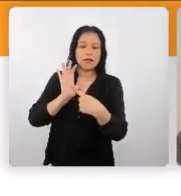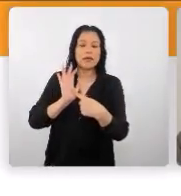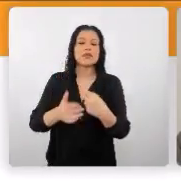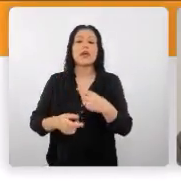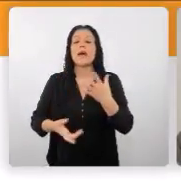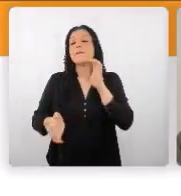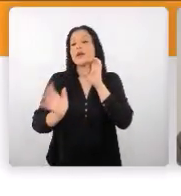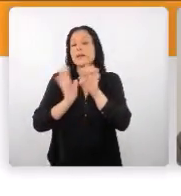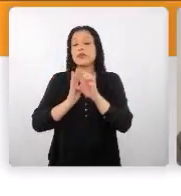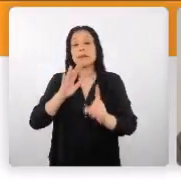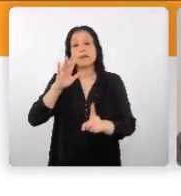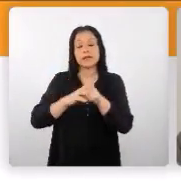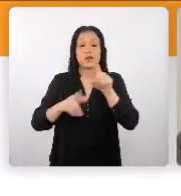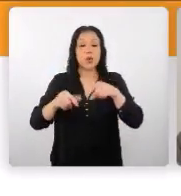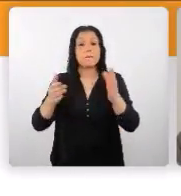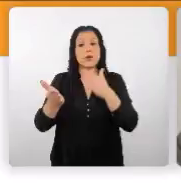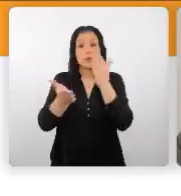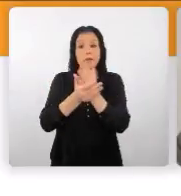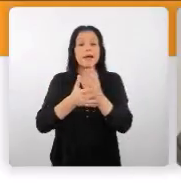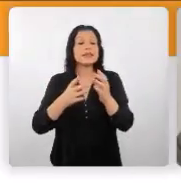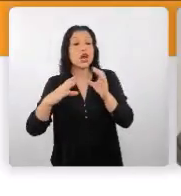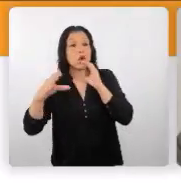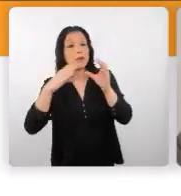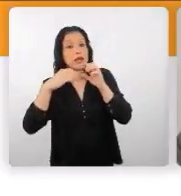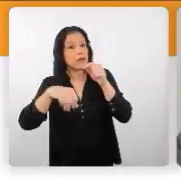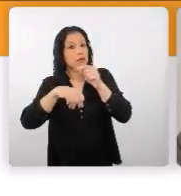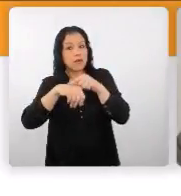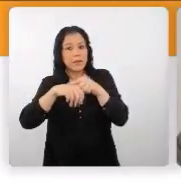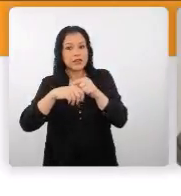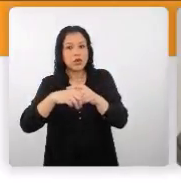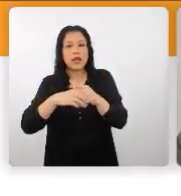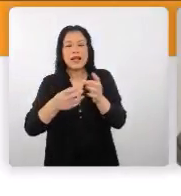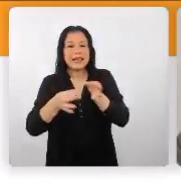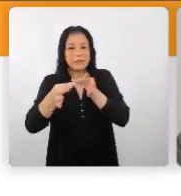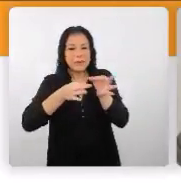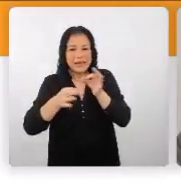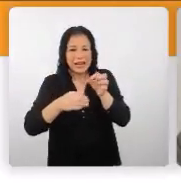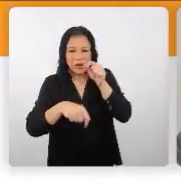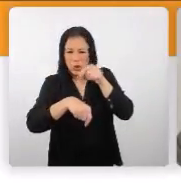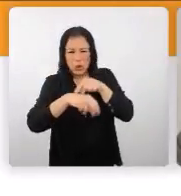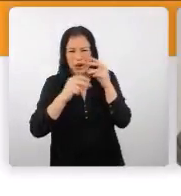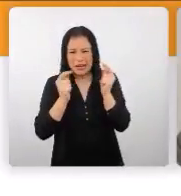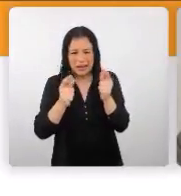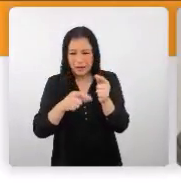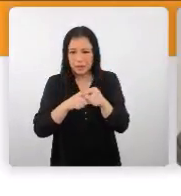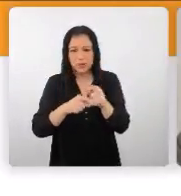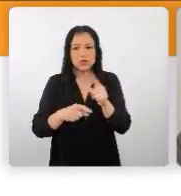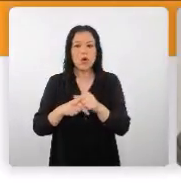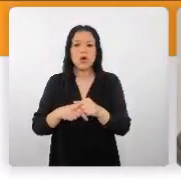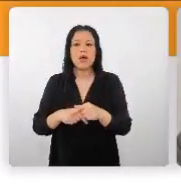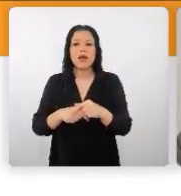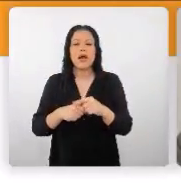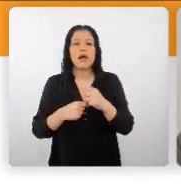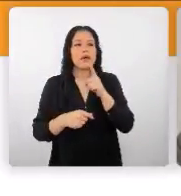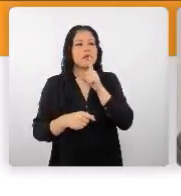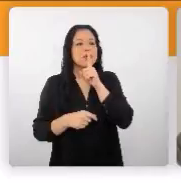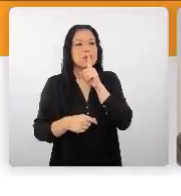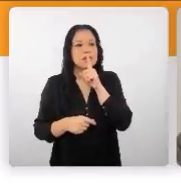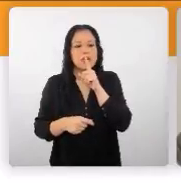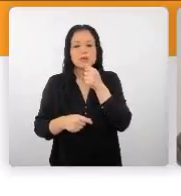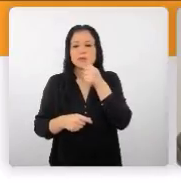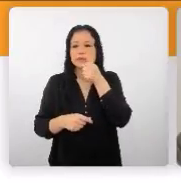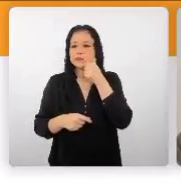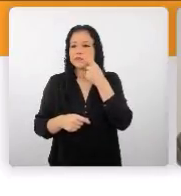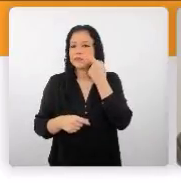es importante comunicarlo en el momento y abordarlo en ese mismo momento, ¿no? No después, no guardar la